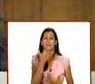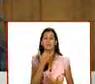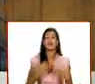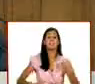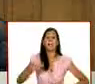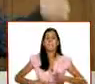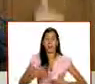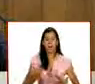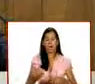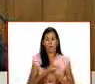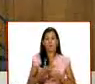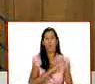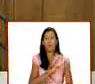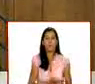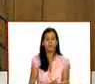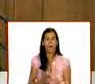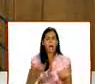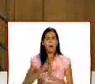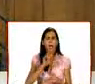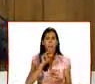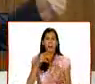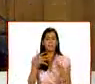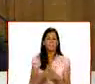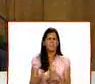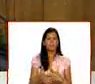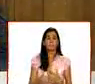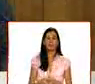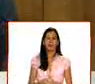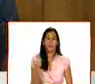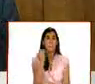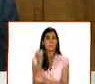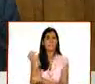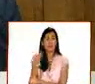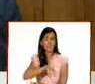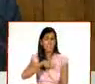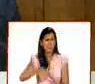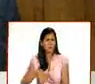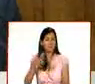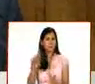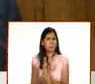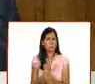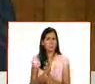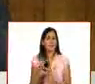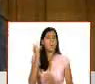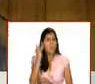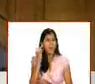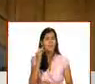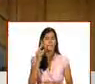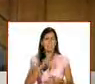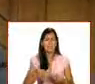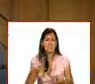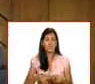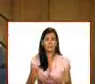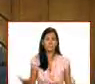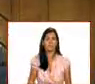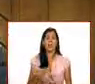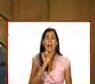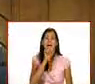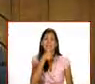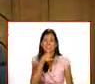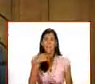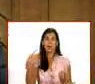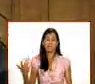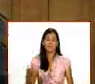finales. Cuando nosotros hablamos de esa masacre, estamos hablando de mujeres, de niños, de